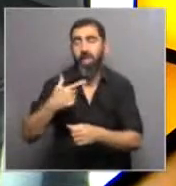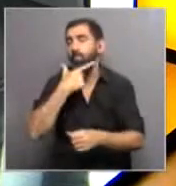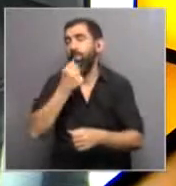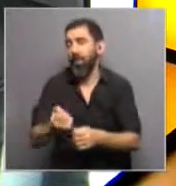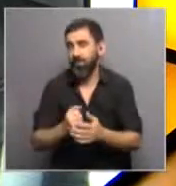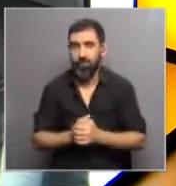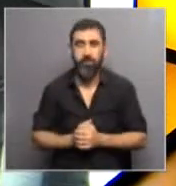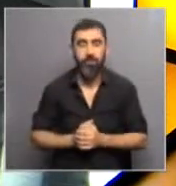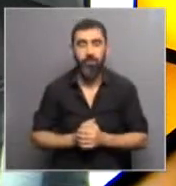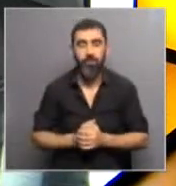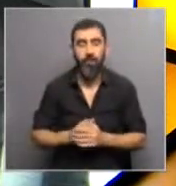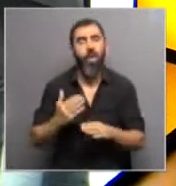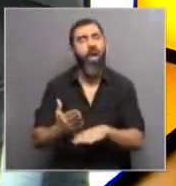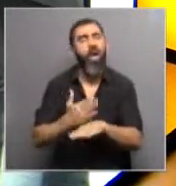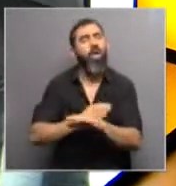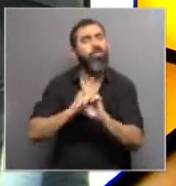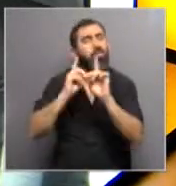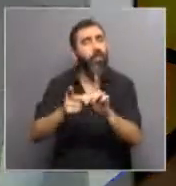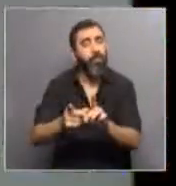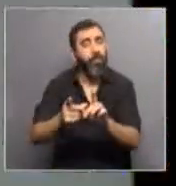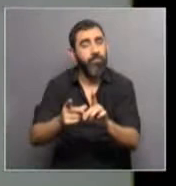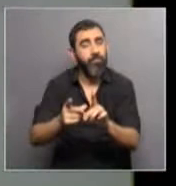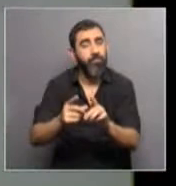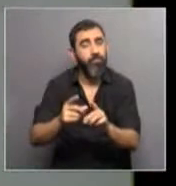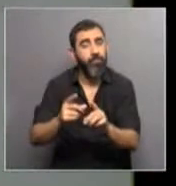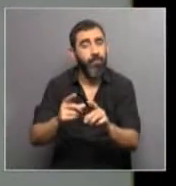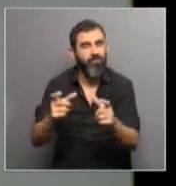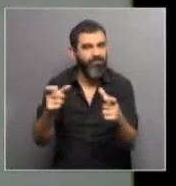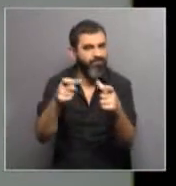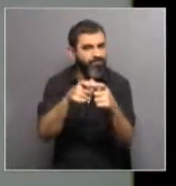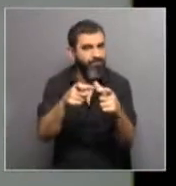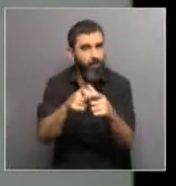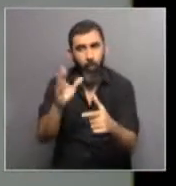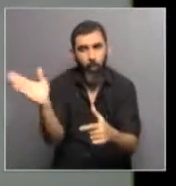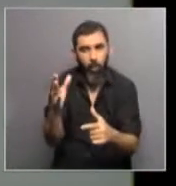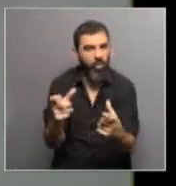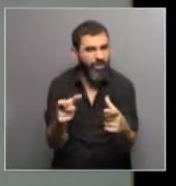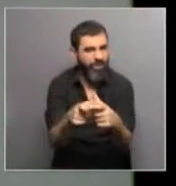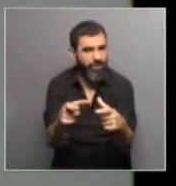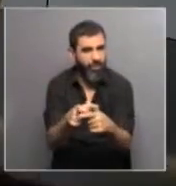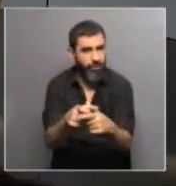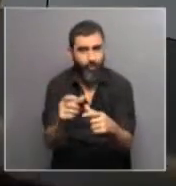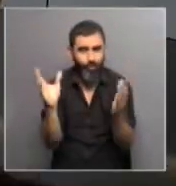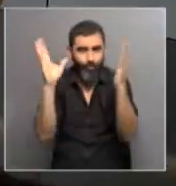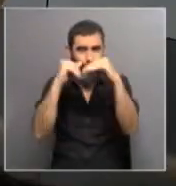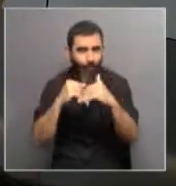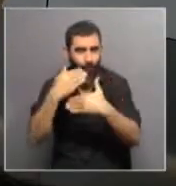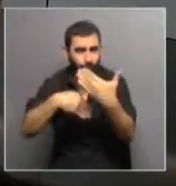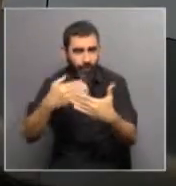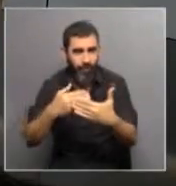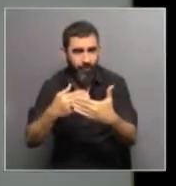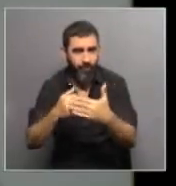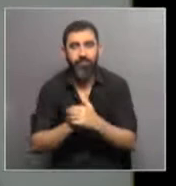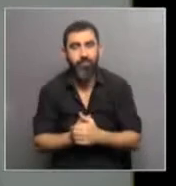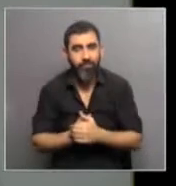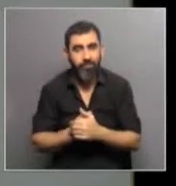un tiempo que empezó a suceder también que la unidad pequeña, el pequeño productor, no era sostenible, necesitaba una escala.